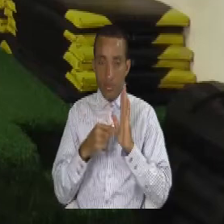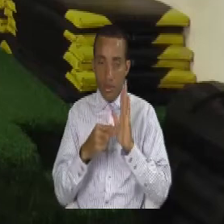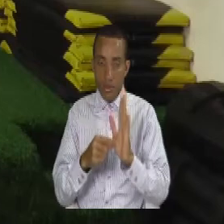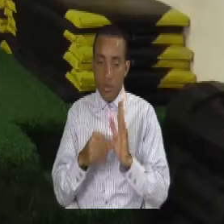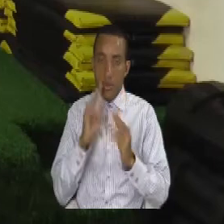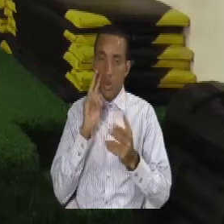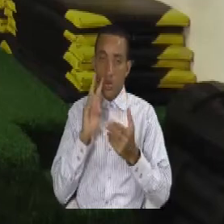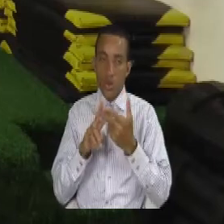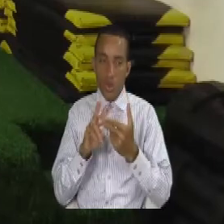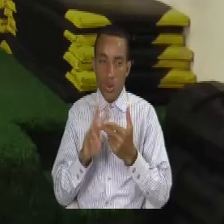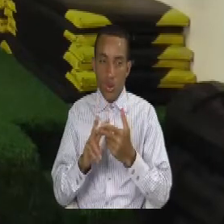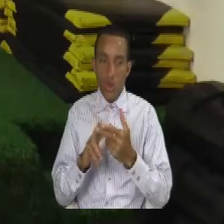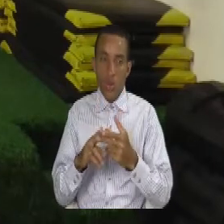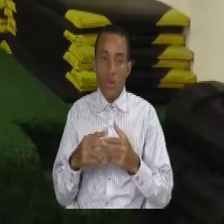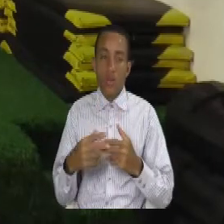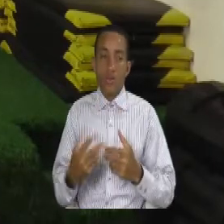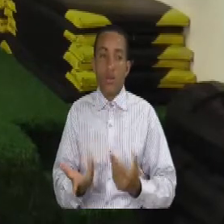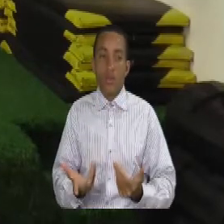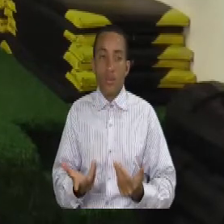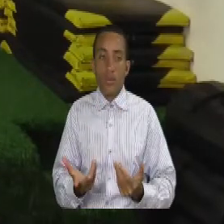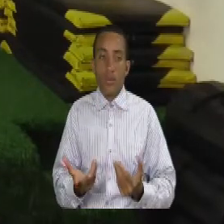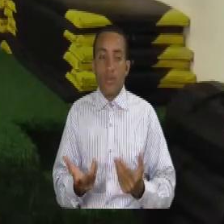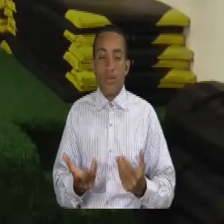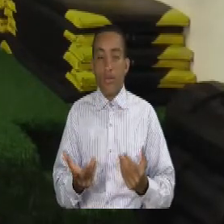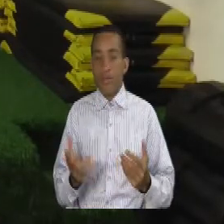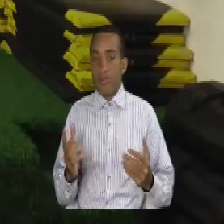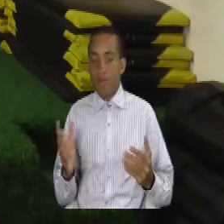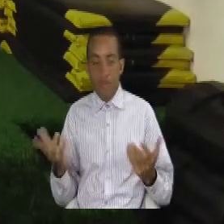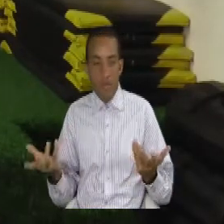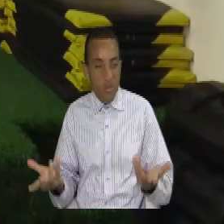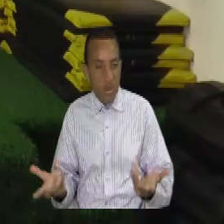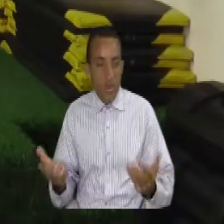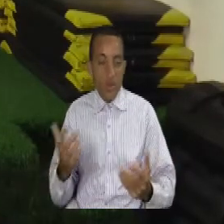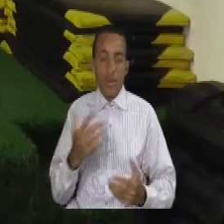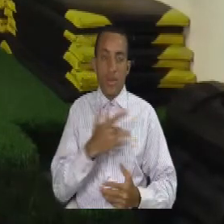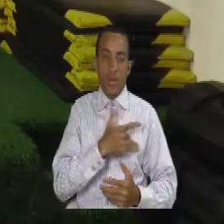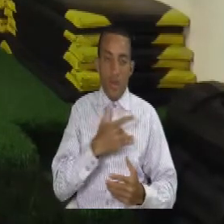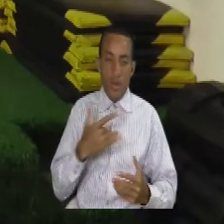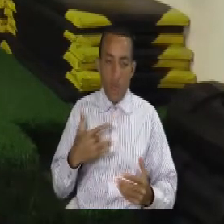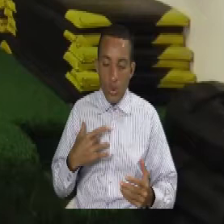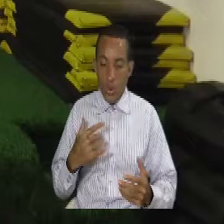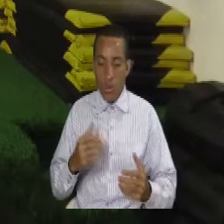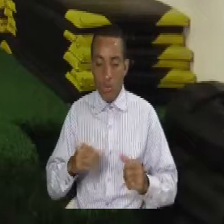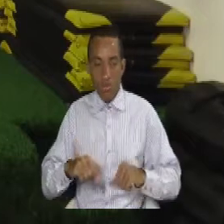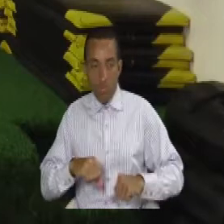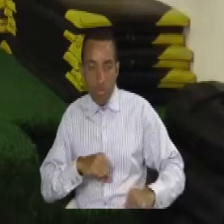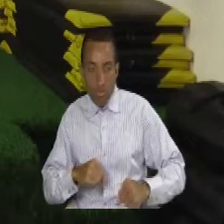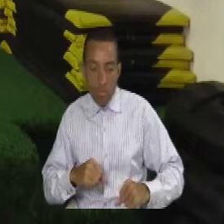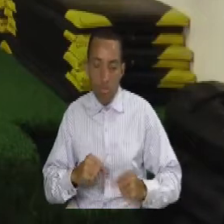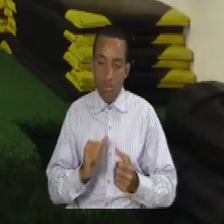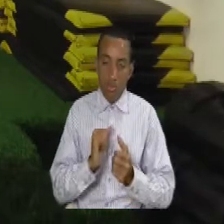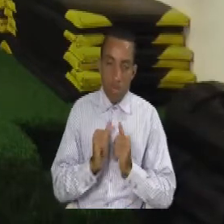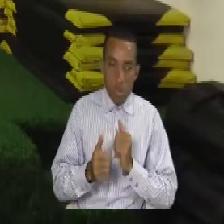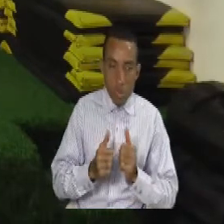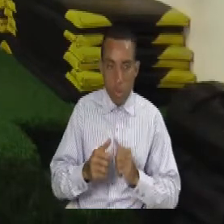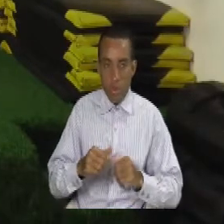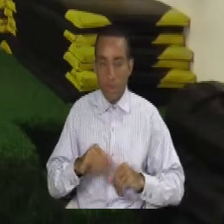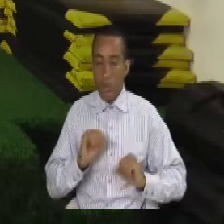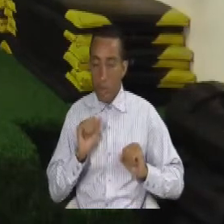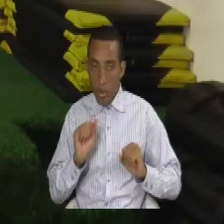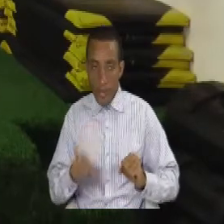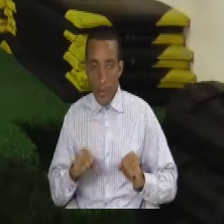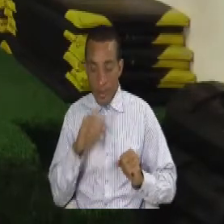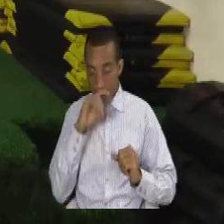conozcan todos estos temas de salud, todos estos temas de ejercicio, y que les va a ayudar mucho allá para que empiecen a cambiar su estilo de vida. Y